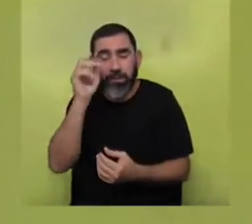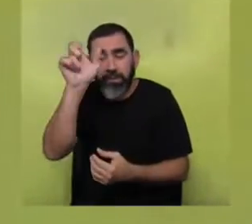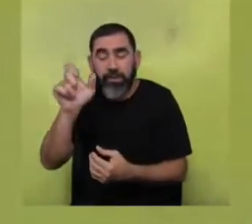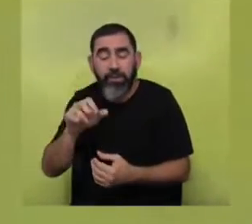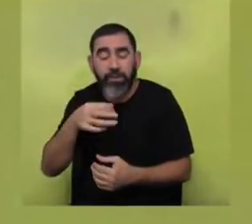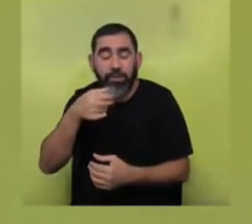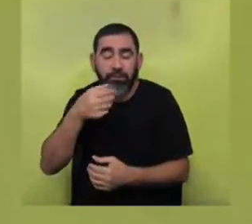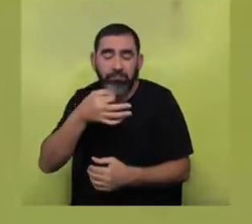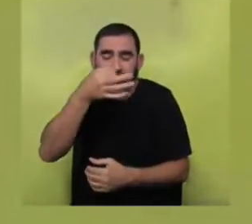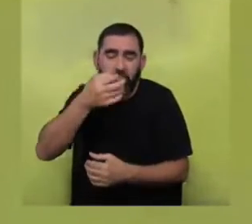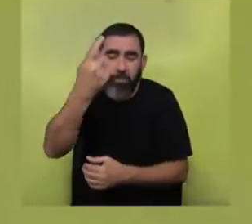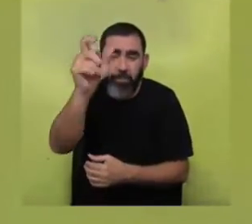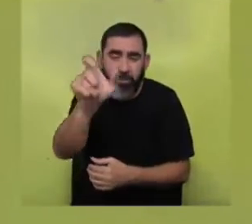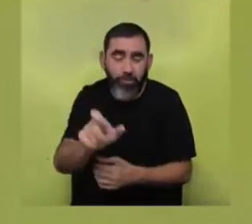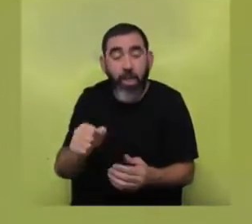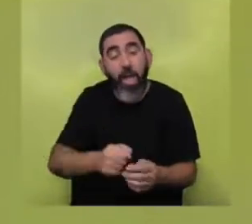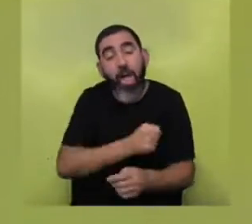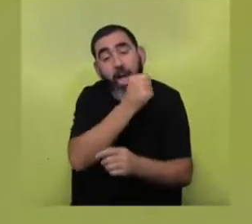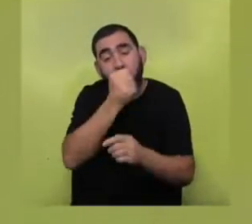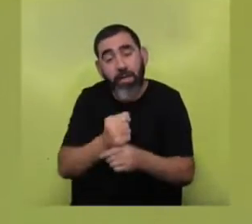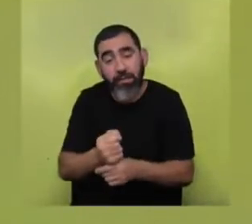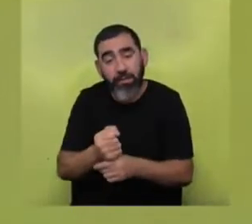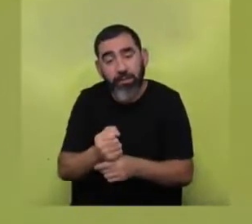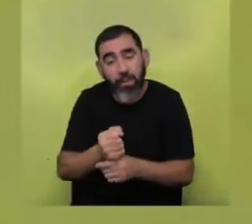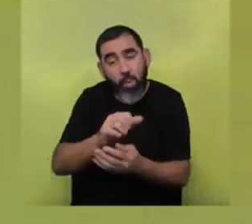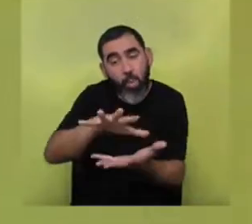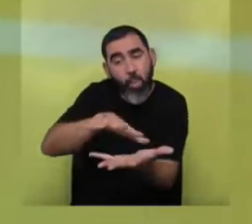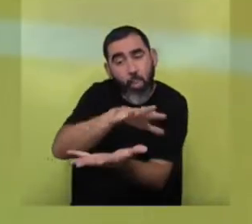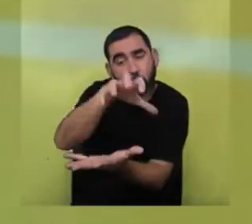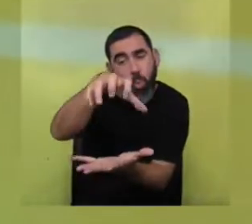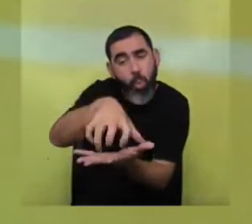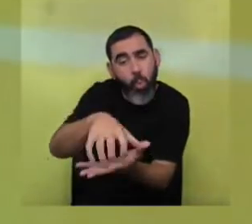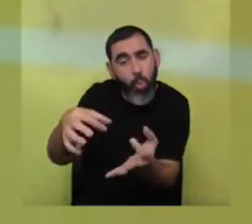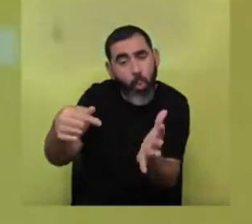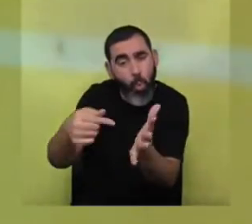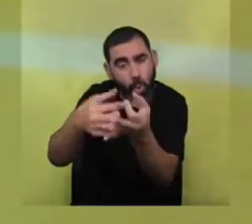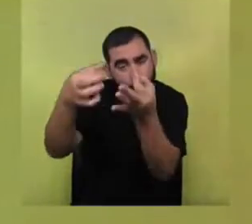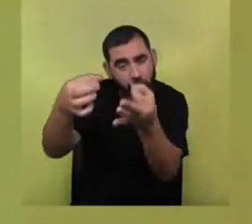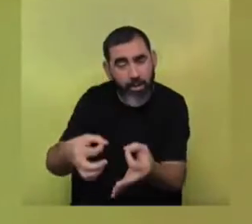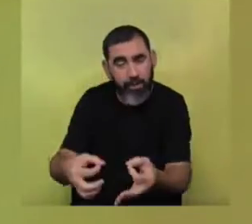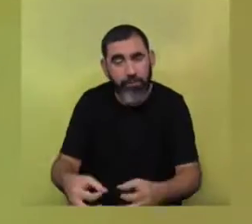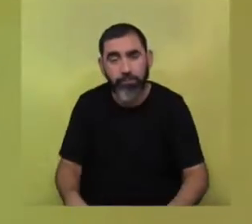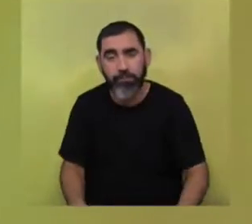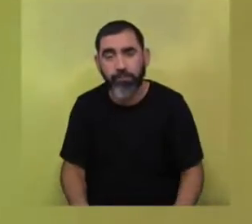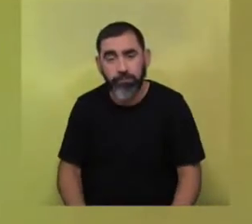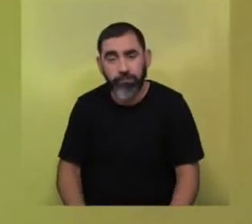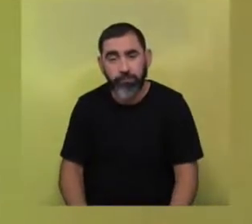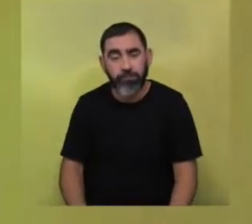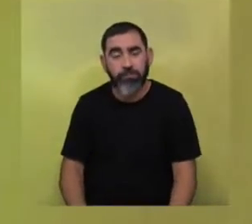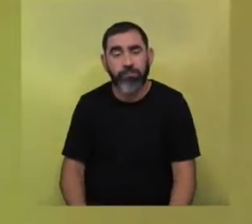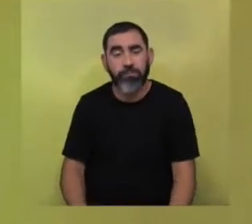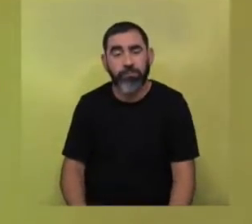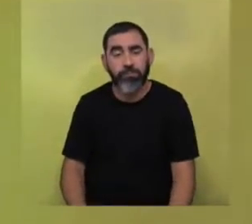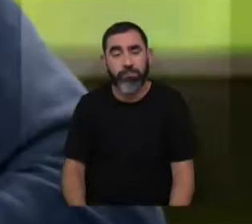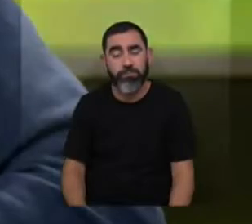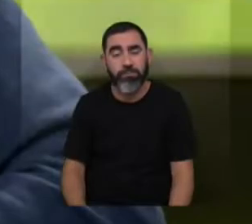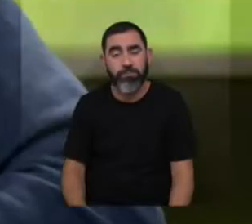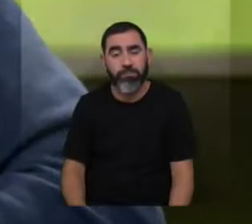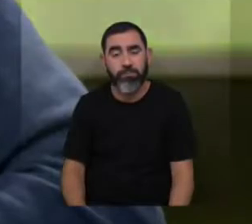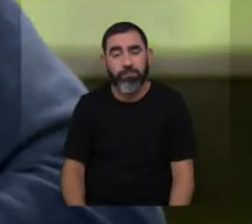oral hasta que se llega a un lugar, ya no en el mapa, sino en la Tierra. ¿Qué pasa en ese